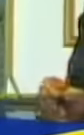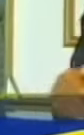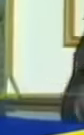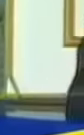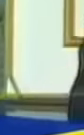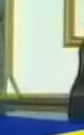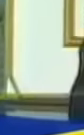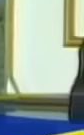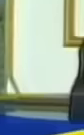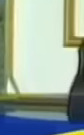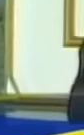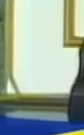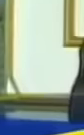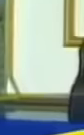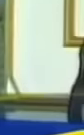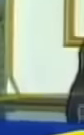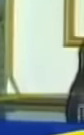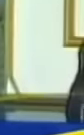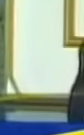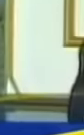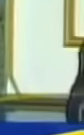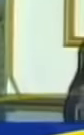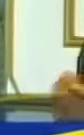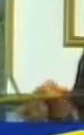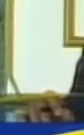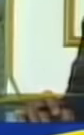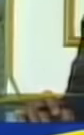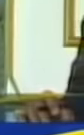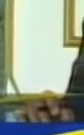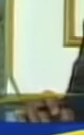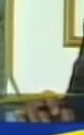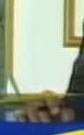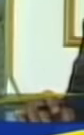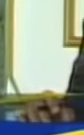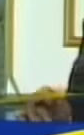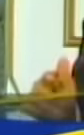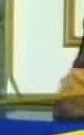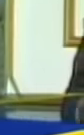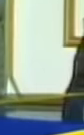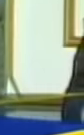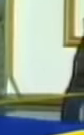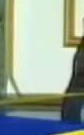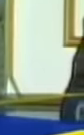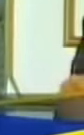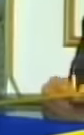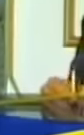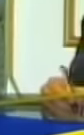cuando han enfrentado dificultades económicas. Vi niños